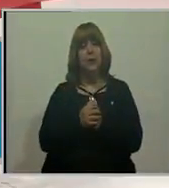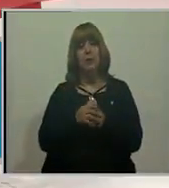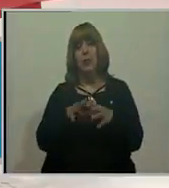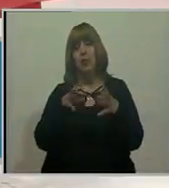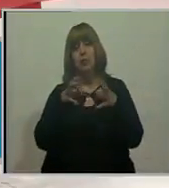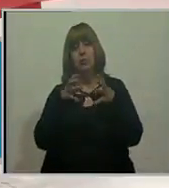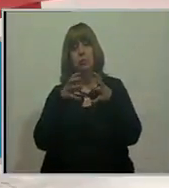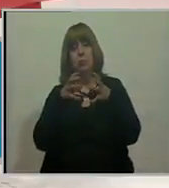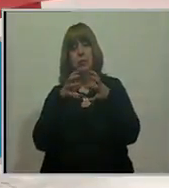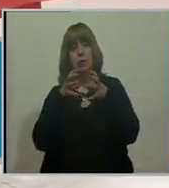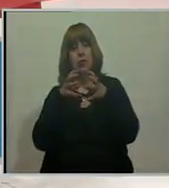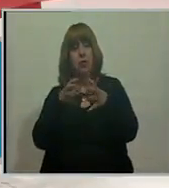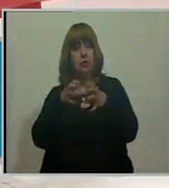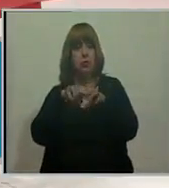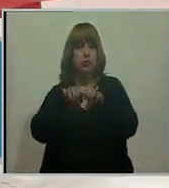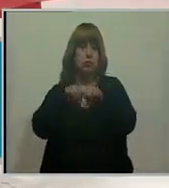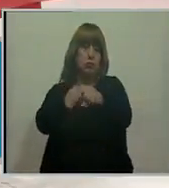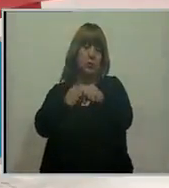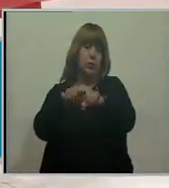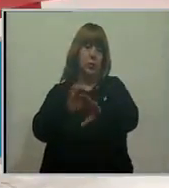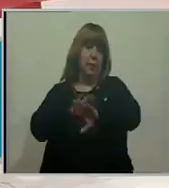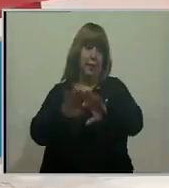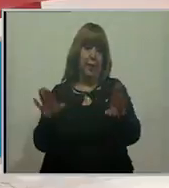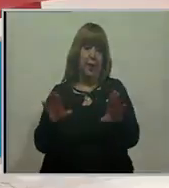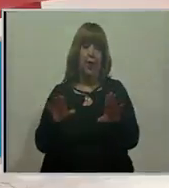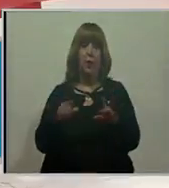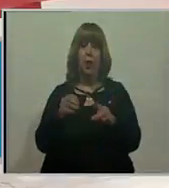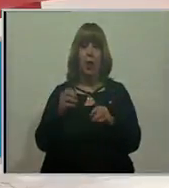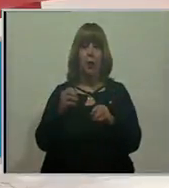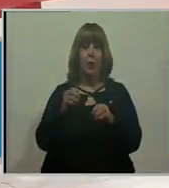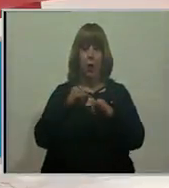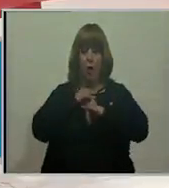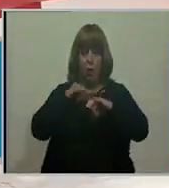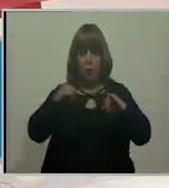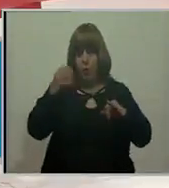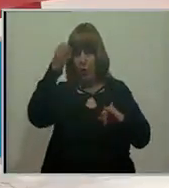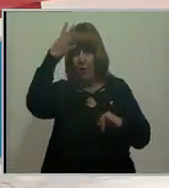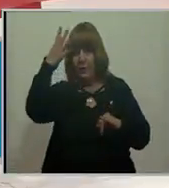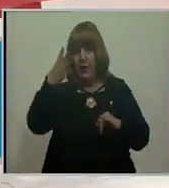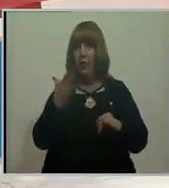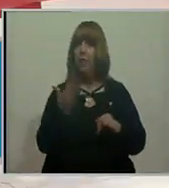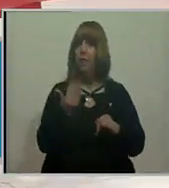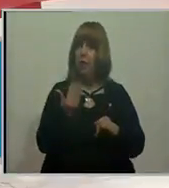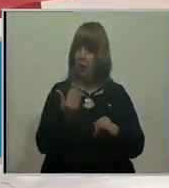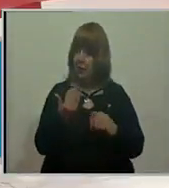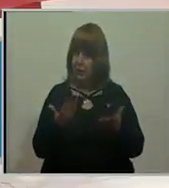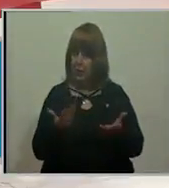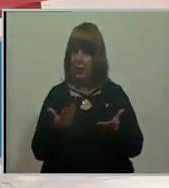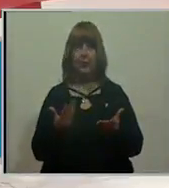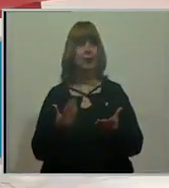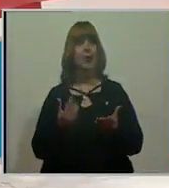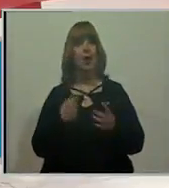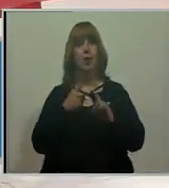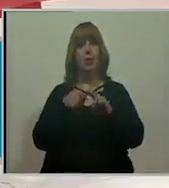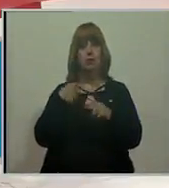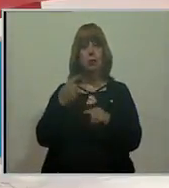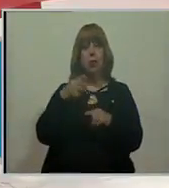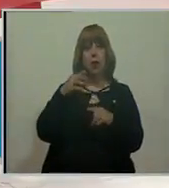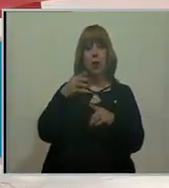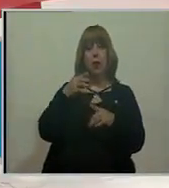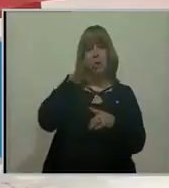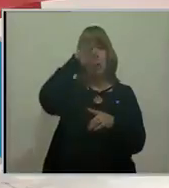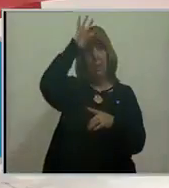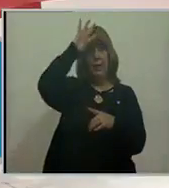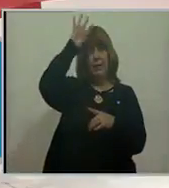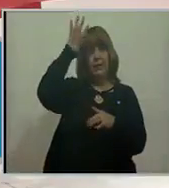comunicado oficial, otra cosa es prolija también por parte de la AFA, no hay comunicado oficial, como tampoco hubo comunicado oficial de que no iban a visitar al Papa, aunque ya sabían, dice hace